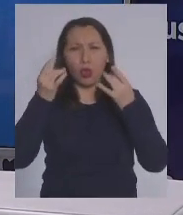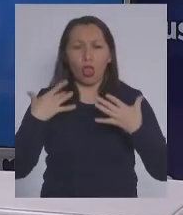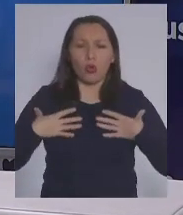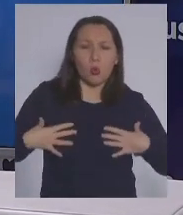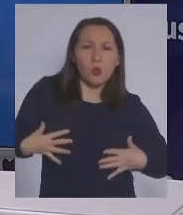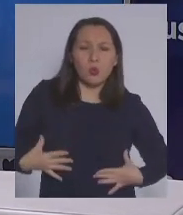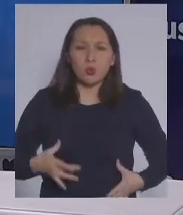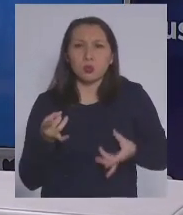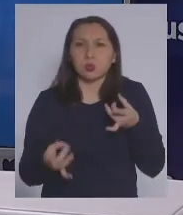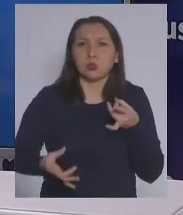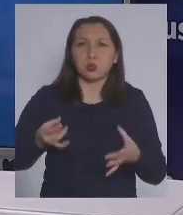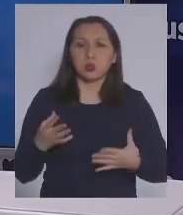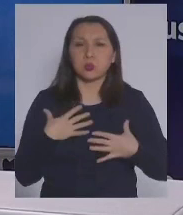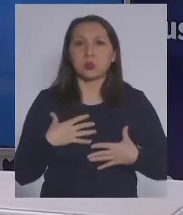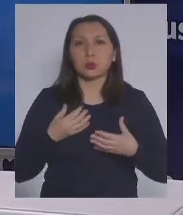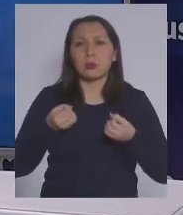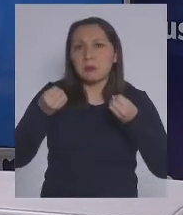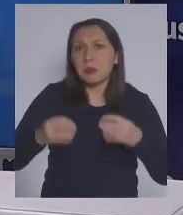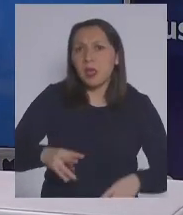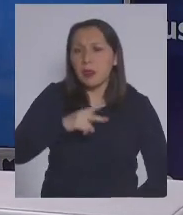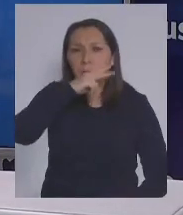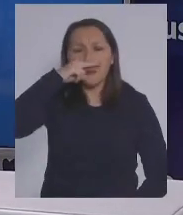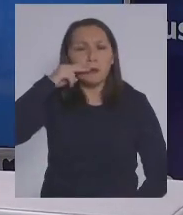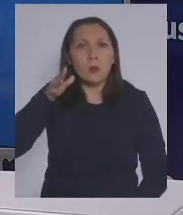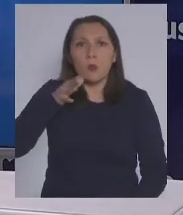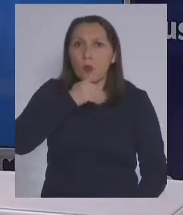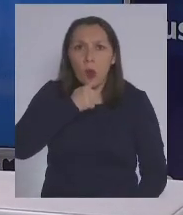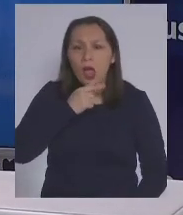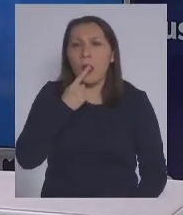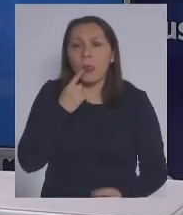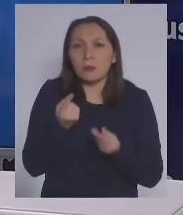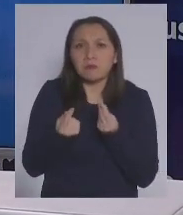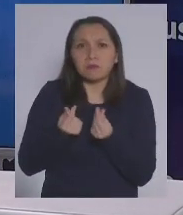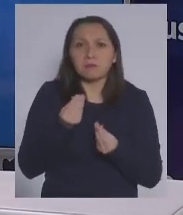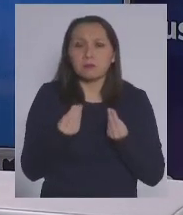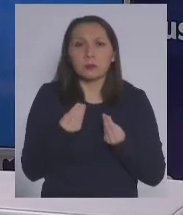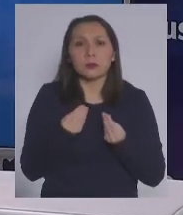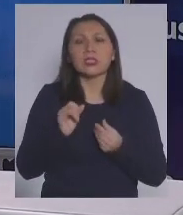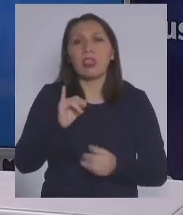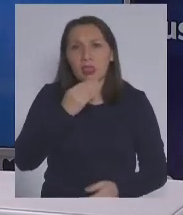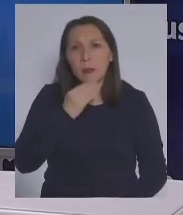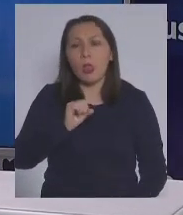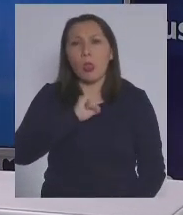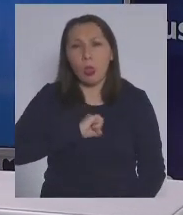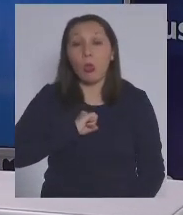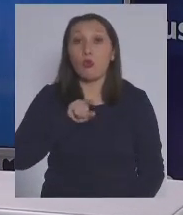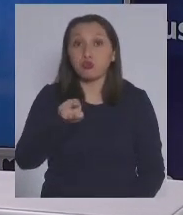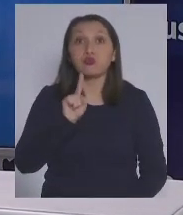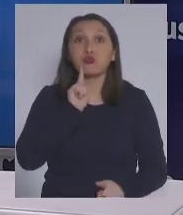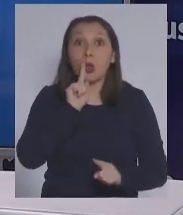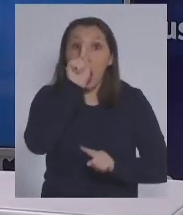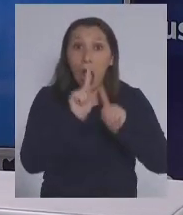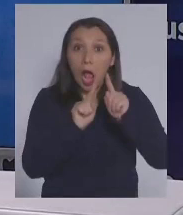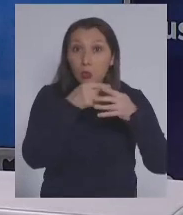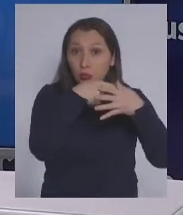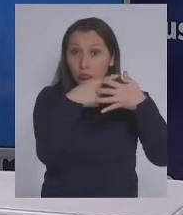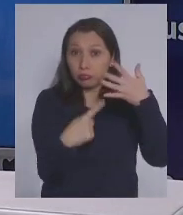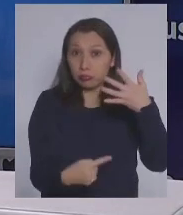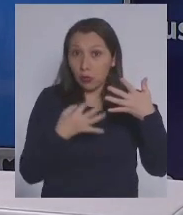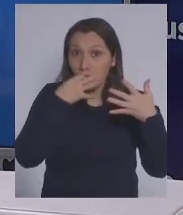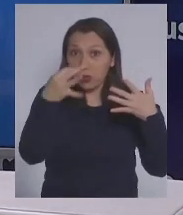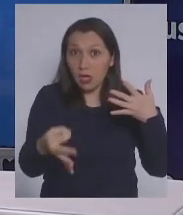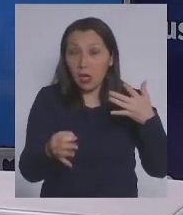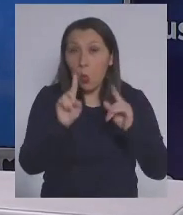muscular pérdida del olfato pérdida del gusto y tos si usted presenta alguno de estos síntomas